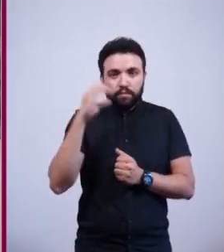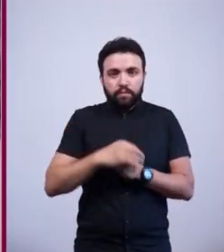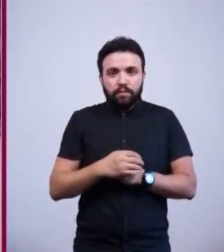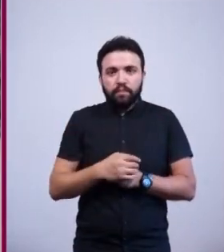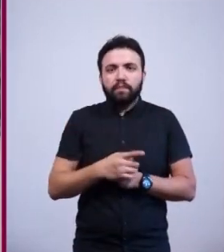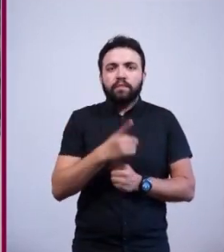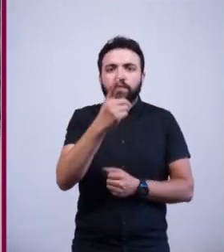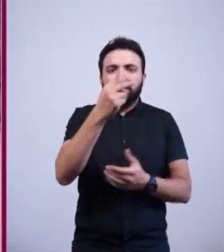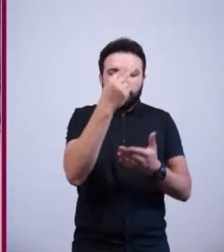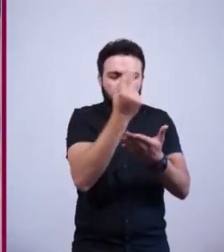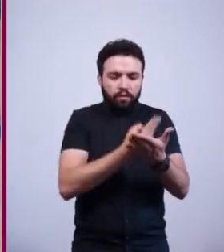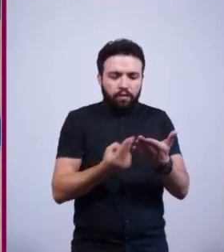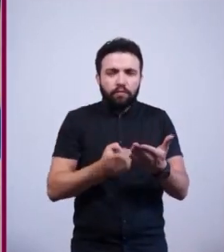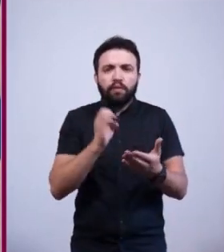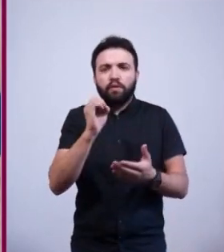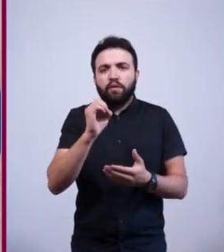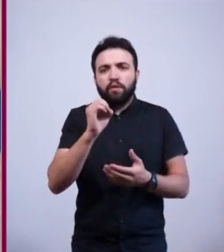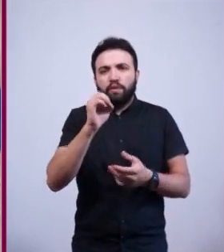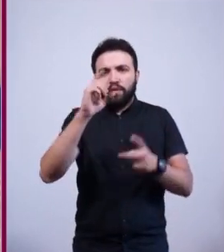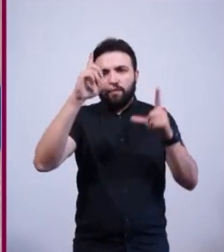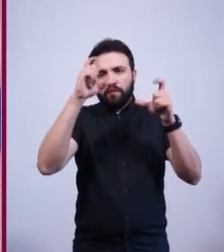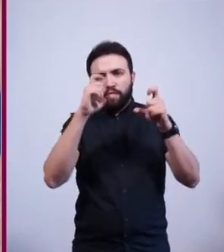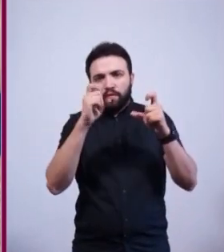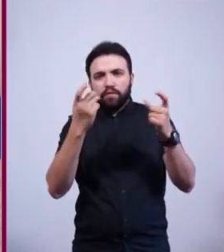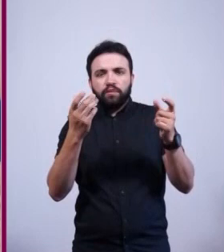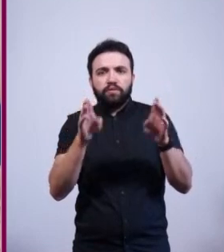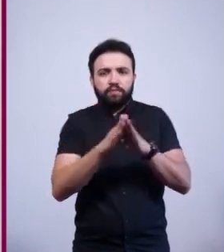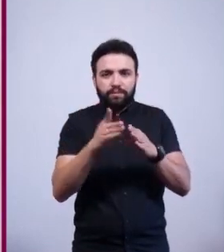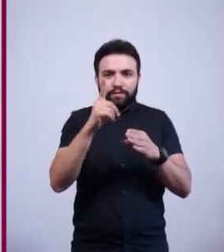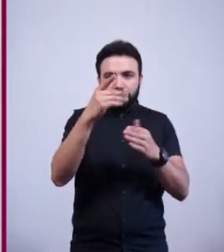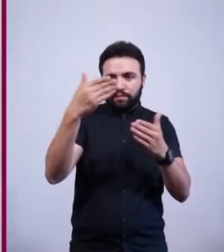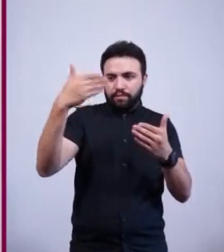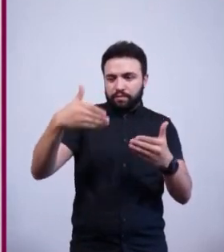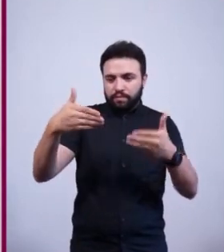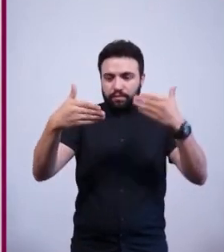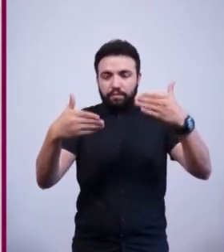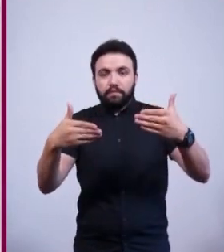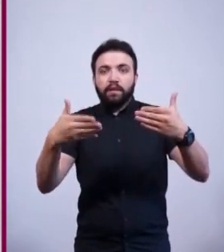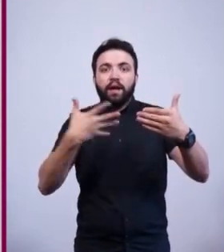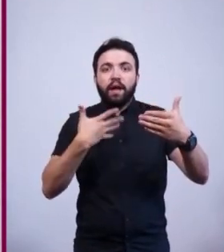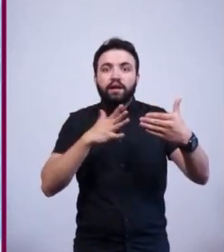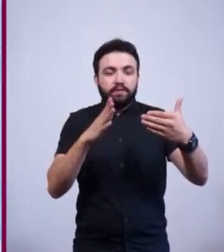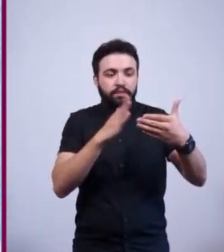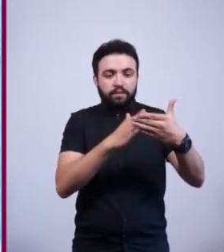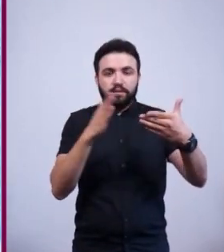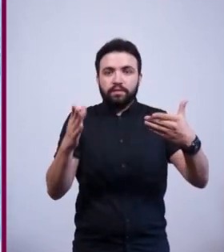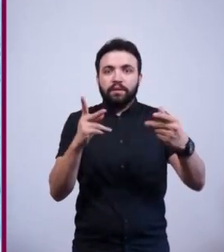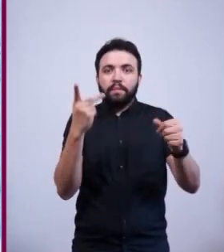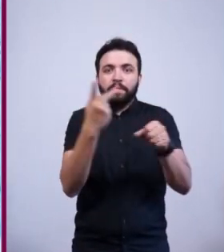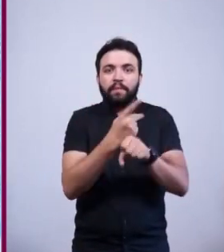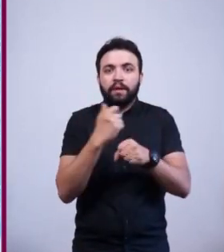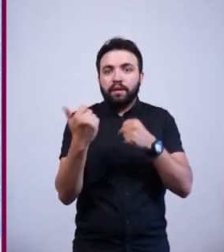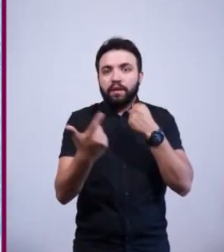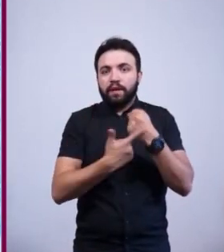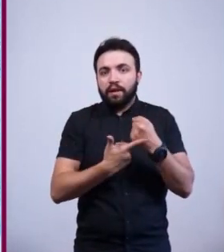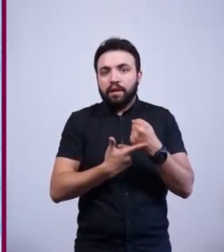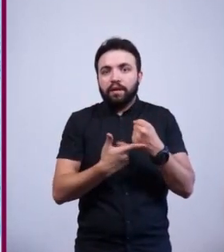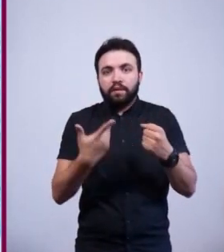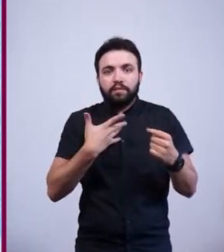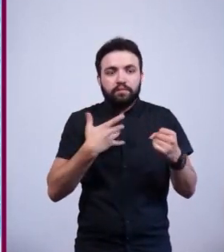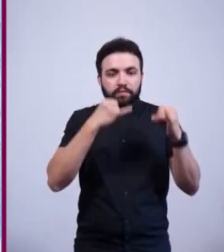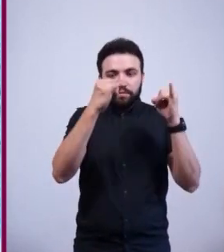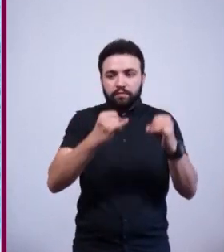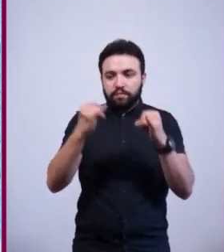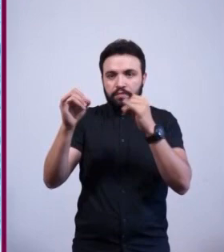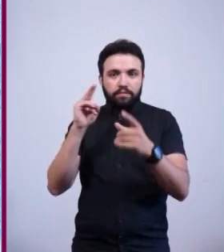Simplemente al colocar un dibujo o una fotografía de una después de la otra, ya hay un relato, algo que existe fuera de lo concreto,